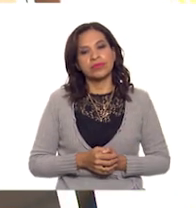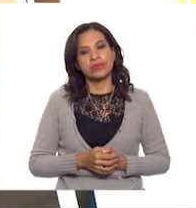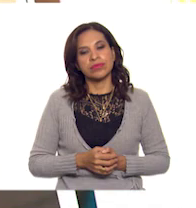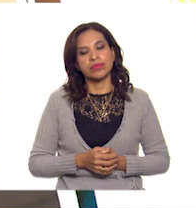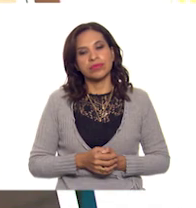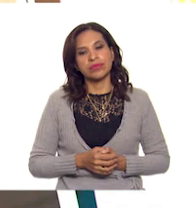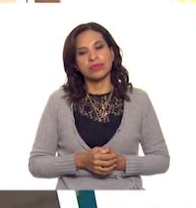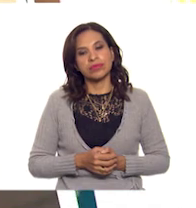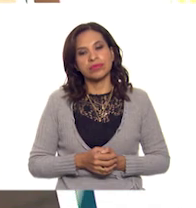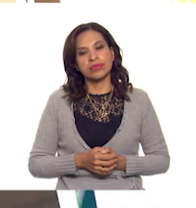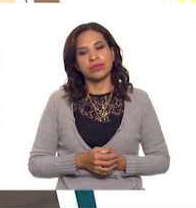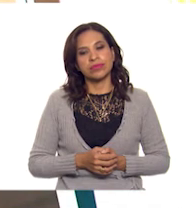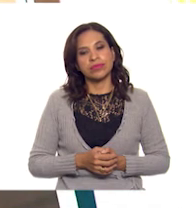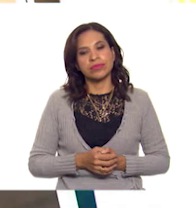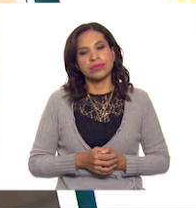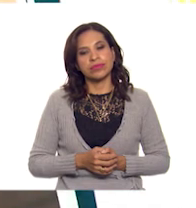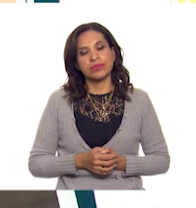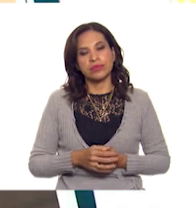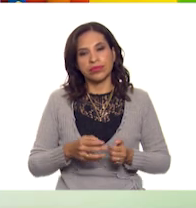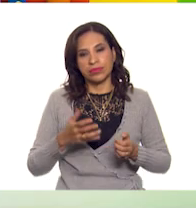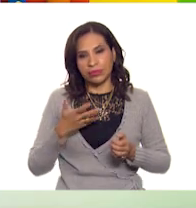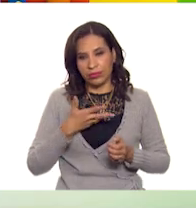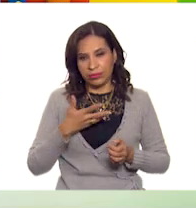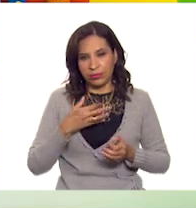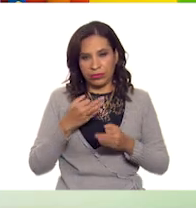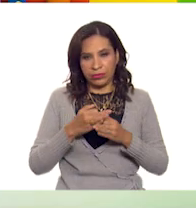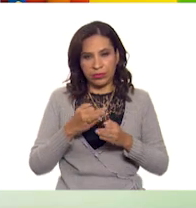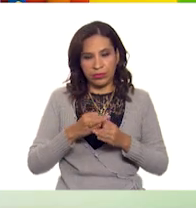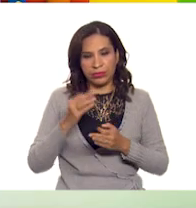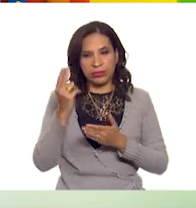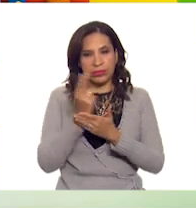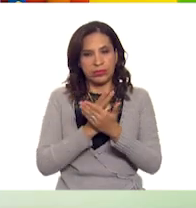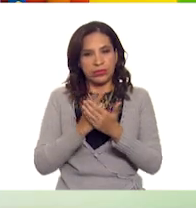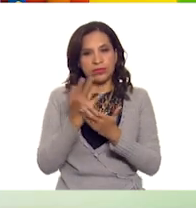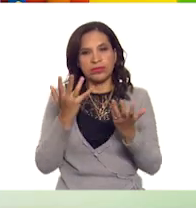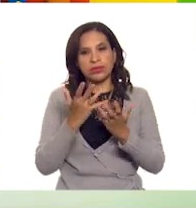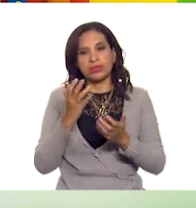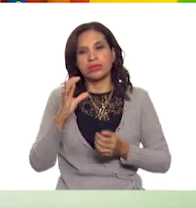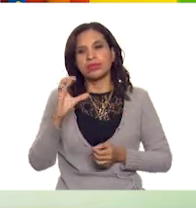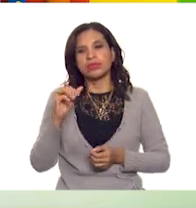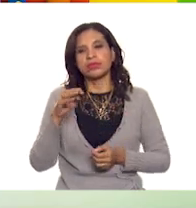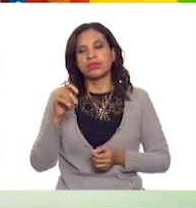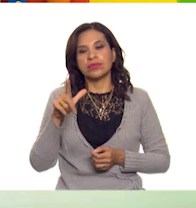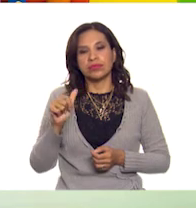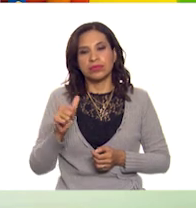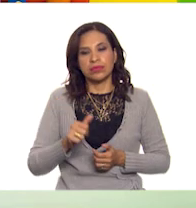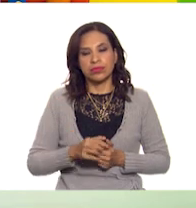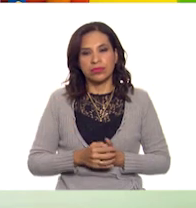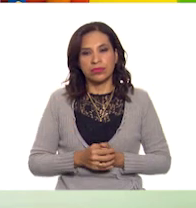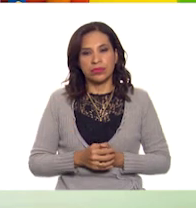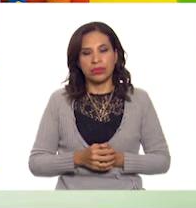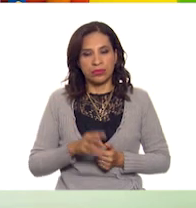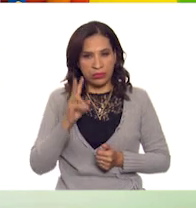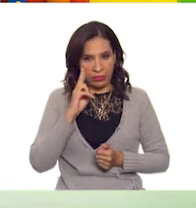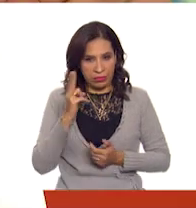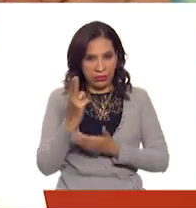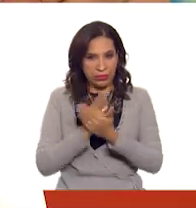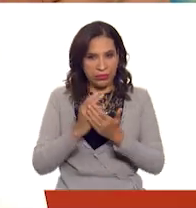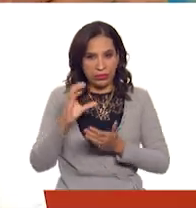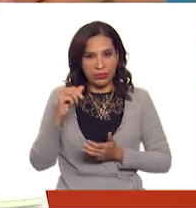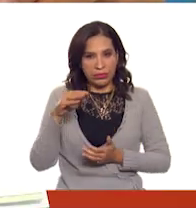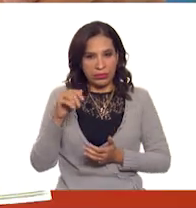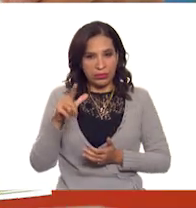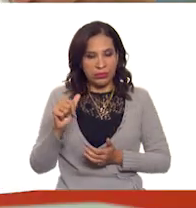Y aquí tienes el dibujo que hizo Camila. Aquí está el dibujo de